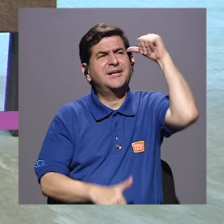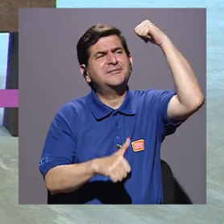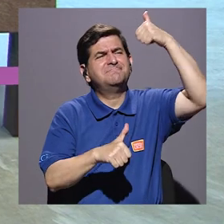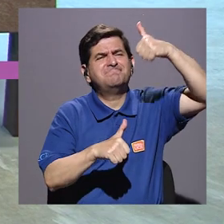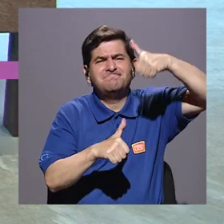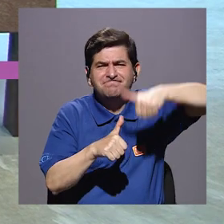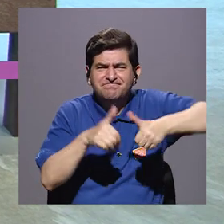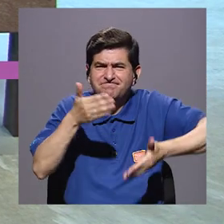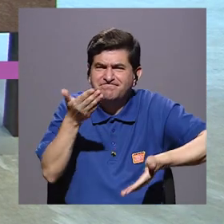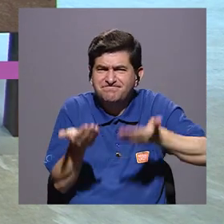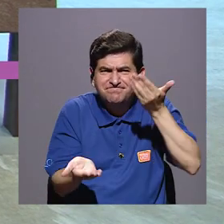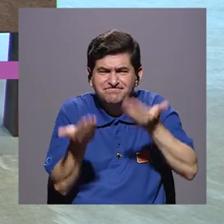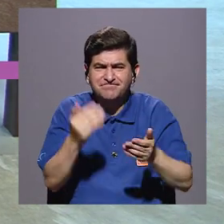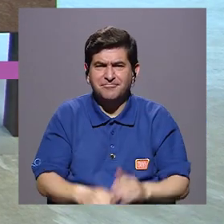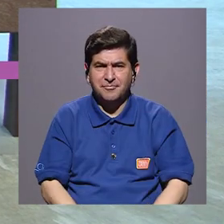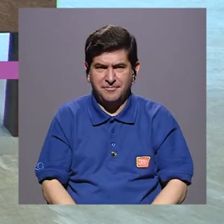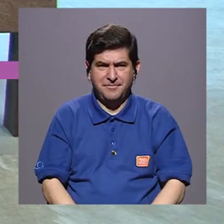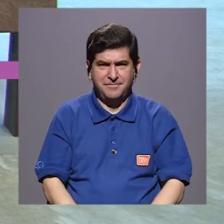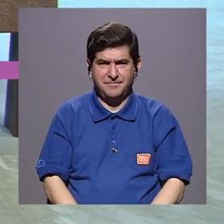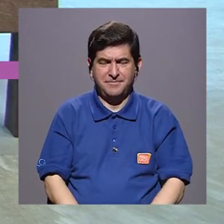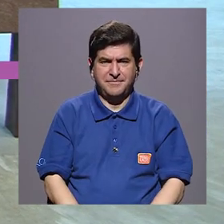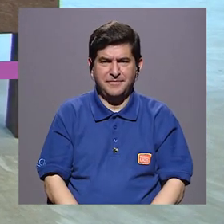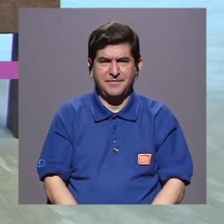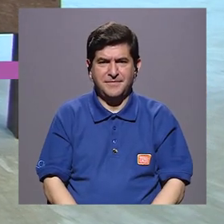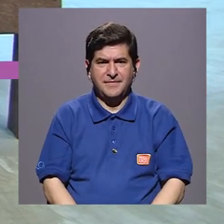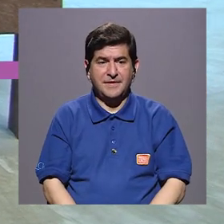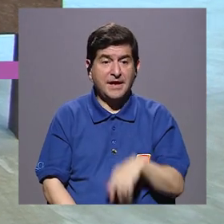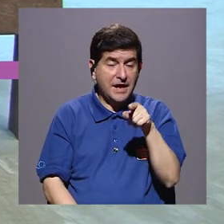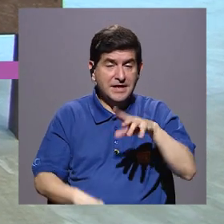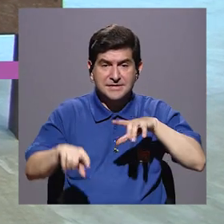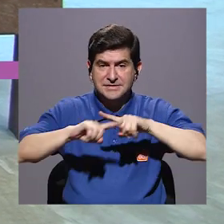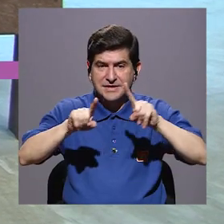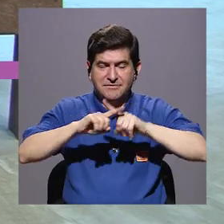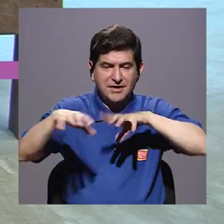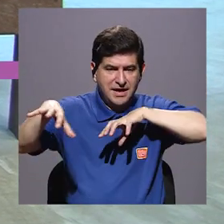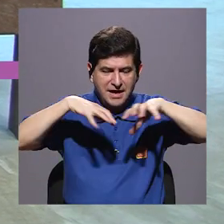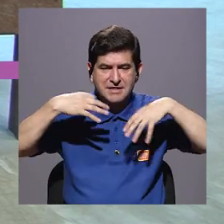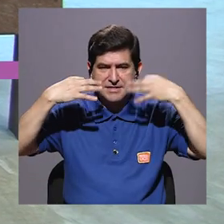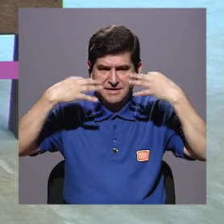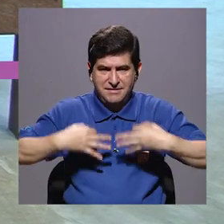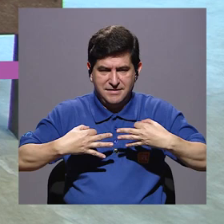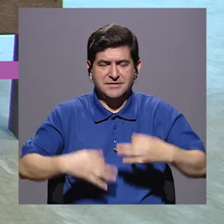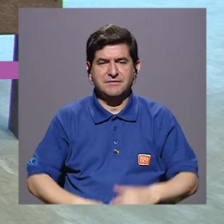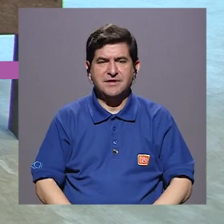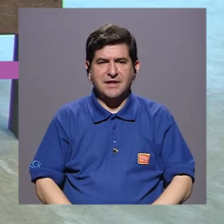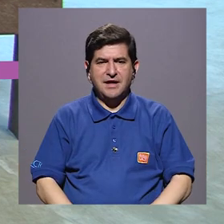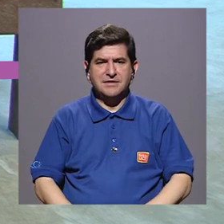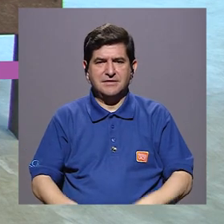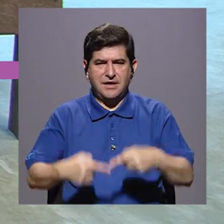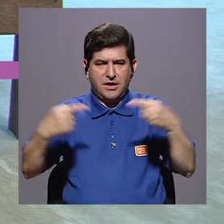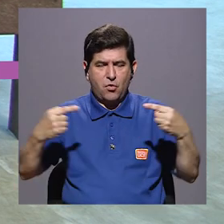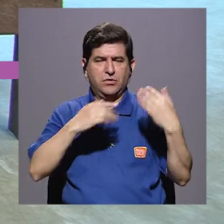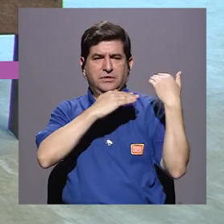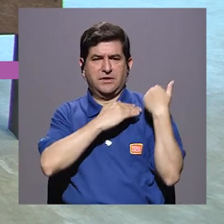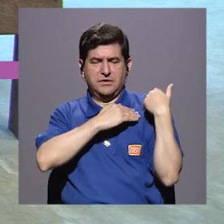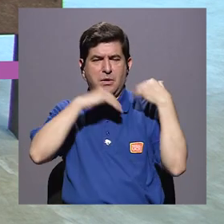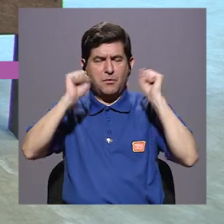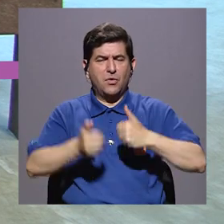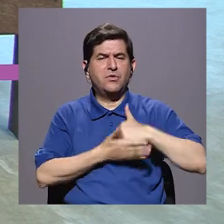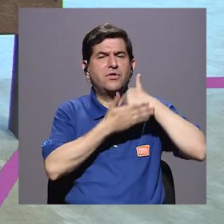repasar un poco acerca, digamos, de cómo estos ejercicios de resistencia pueden